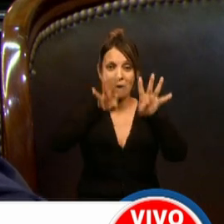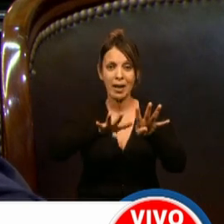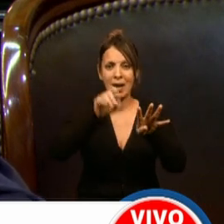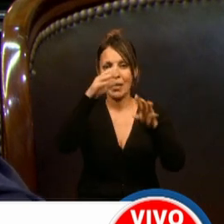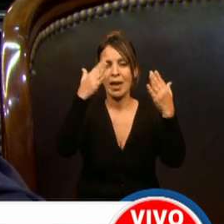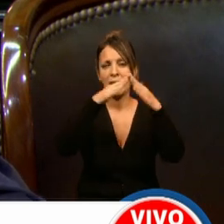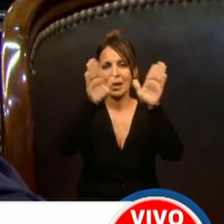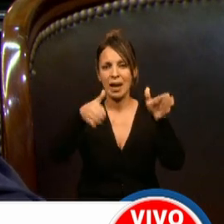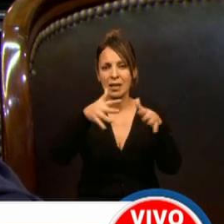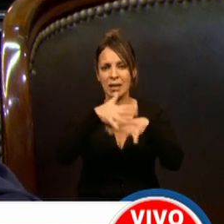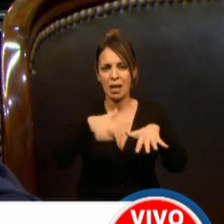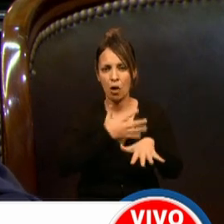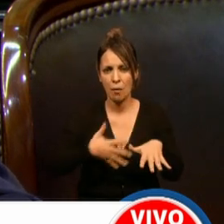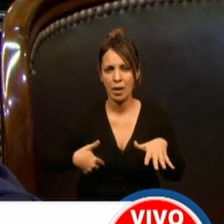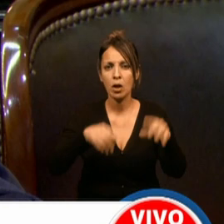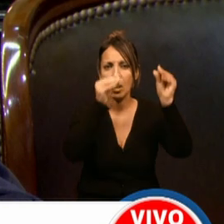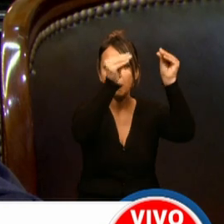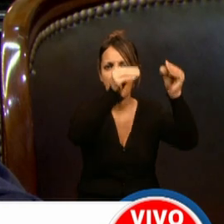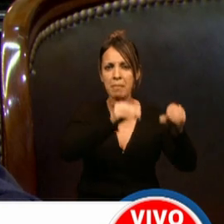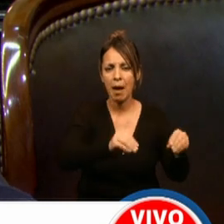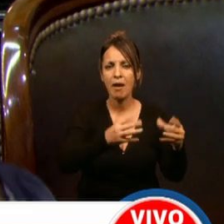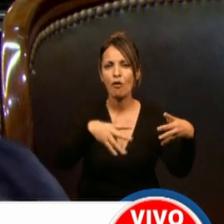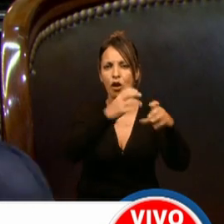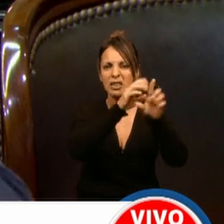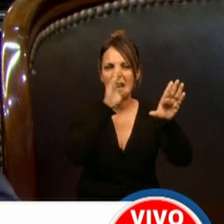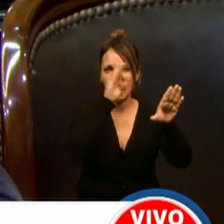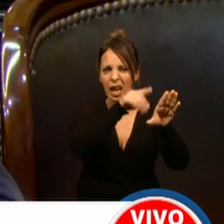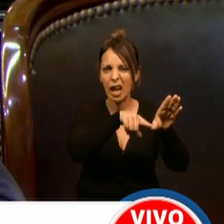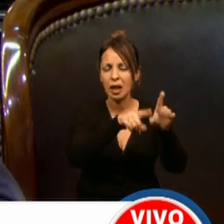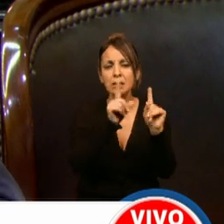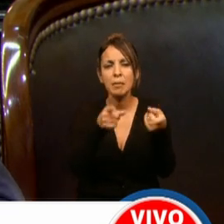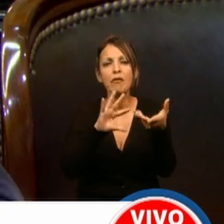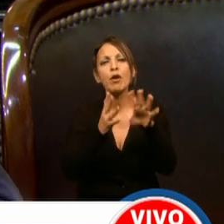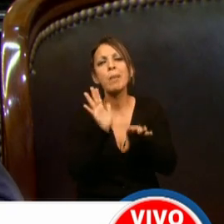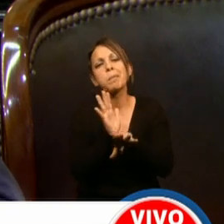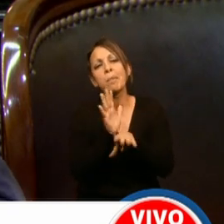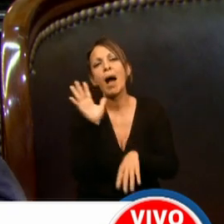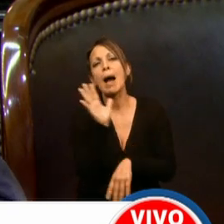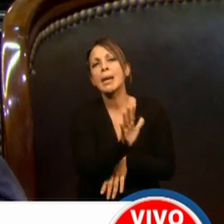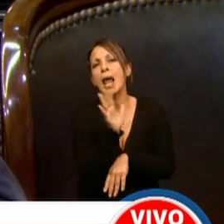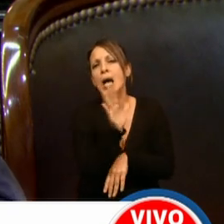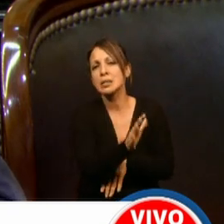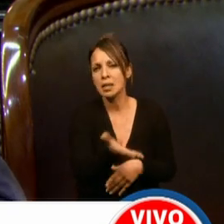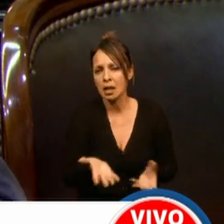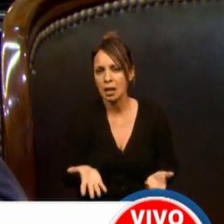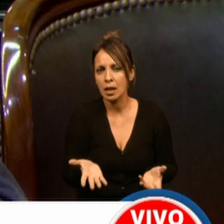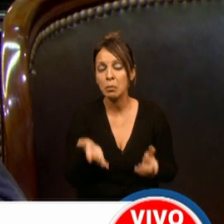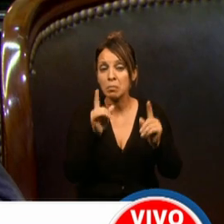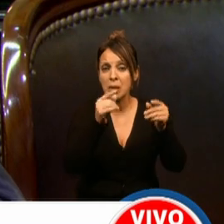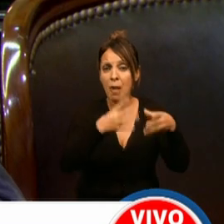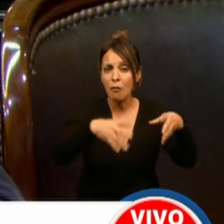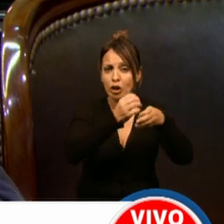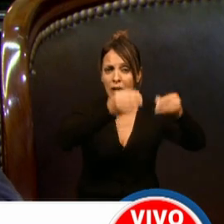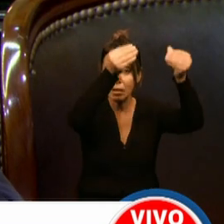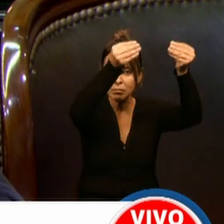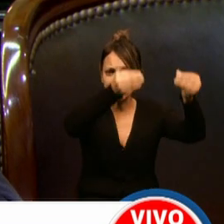rosada y aún una amenaza también porque estas esas bolsas que llegaban